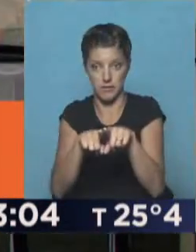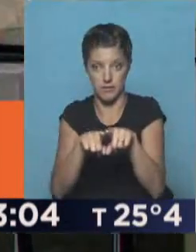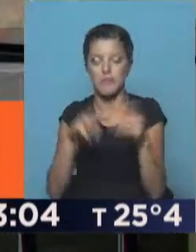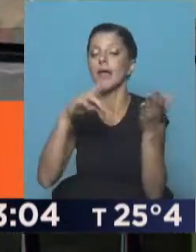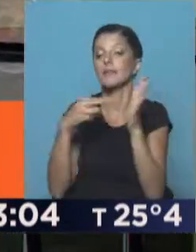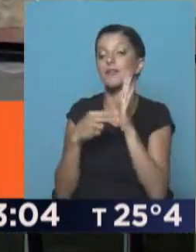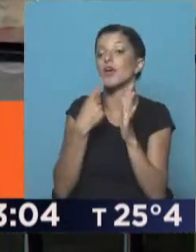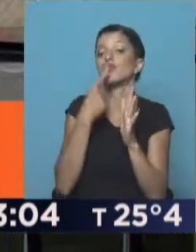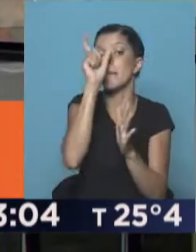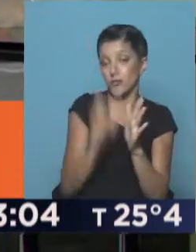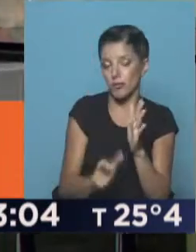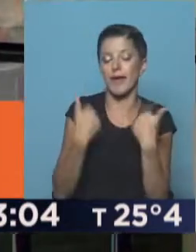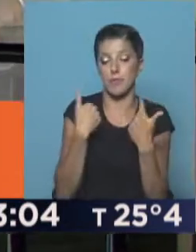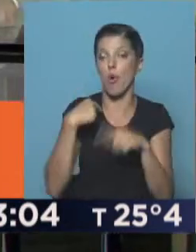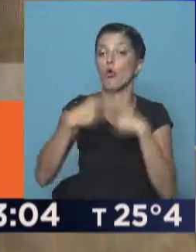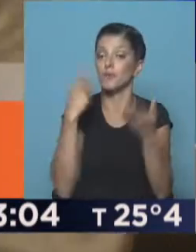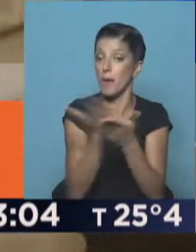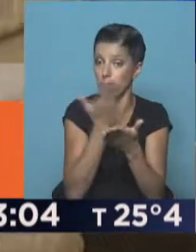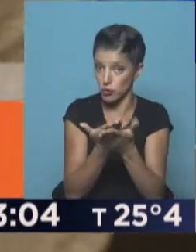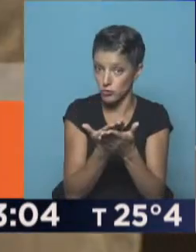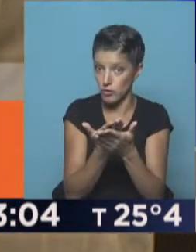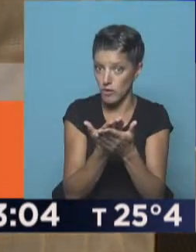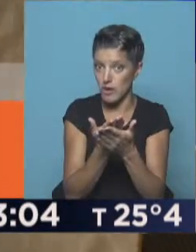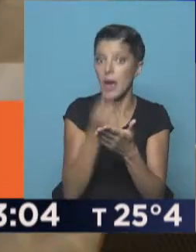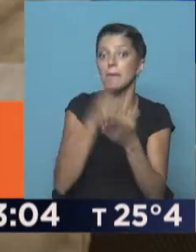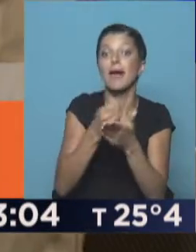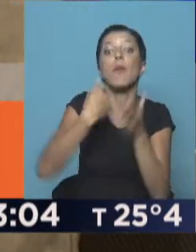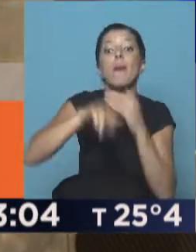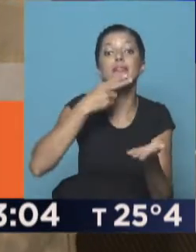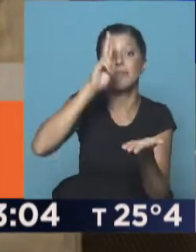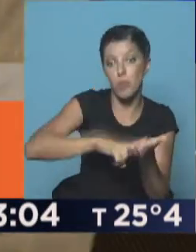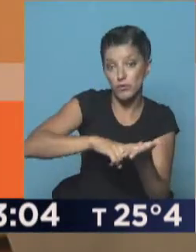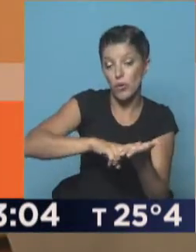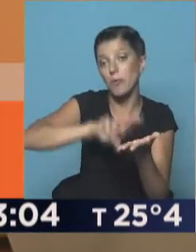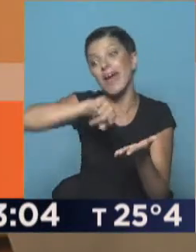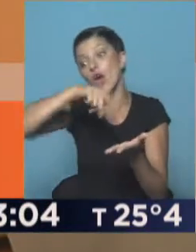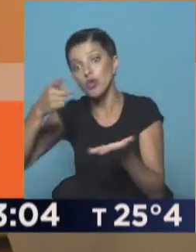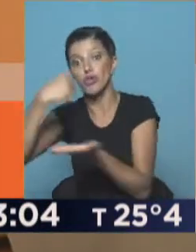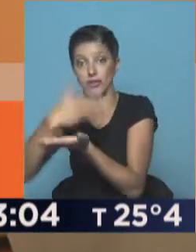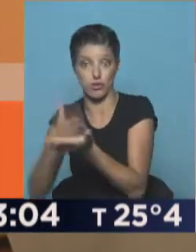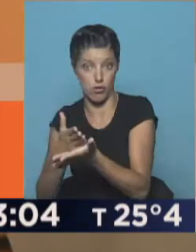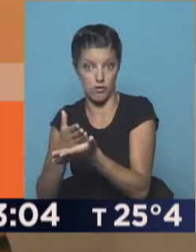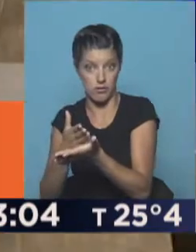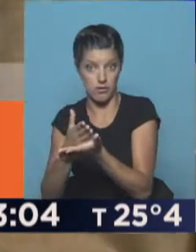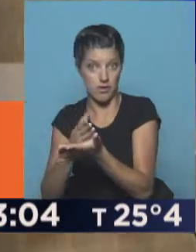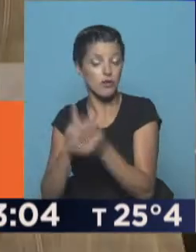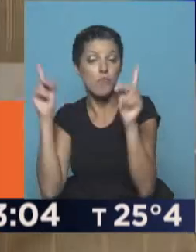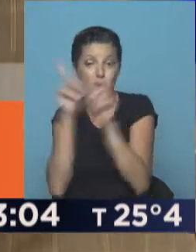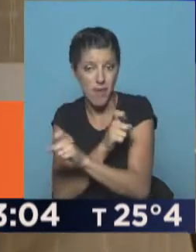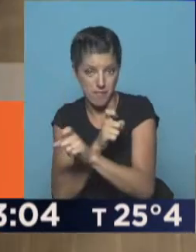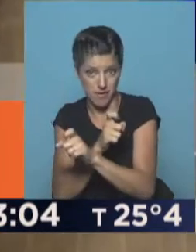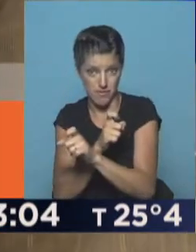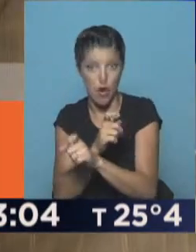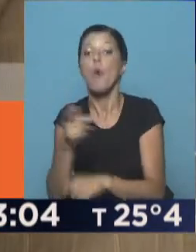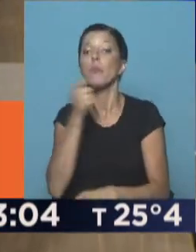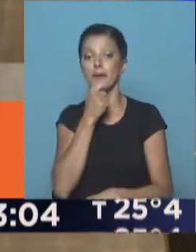seguimos teniendo habilidades productivas que el mercado valora, paguemos un poco más de impuestos porque hay que bancar otra gente que tiene un problema de desempleo estructural, como las